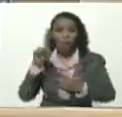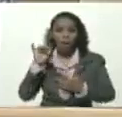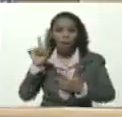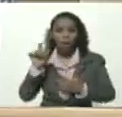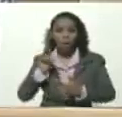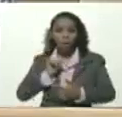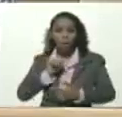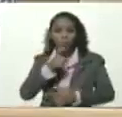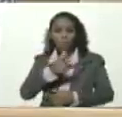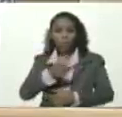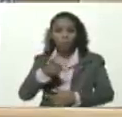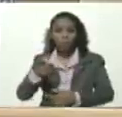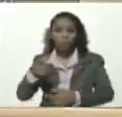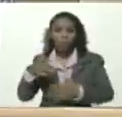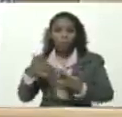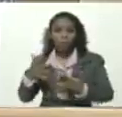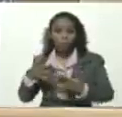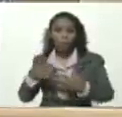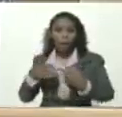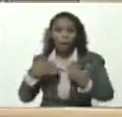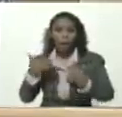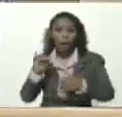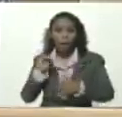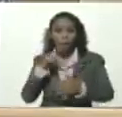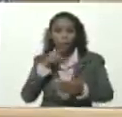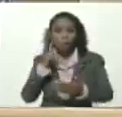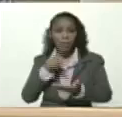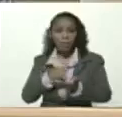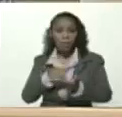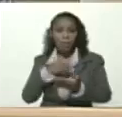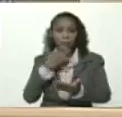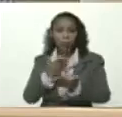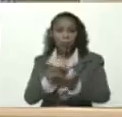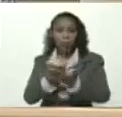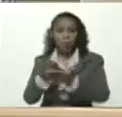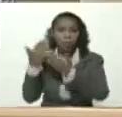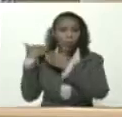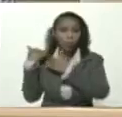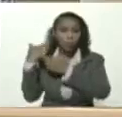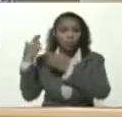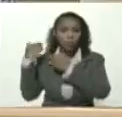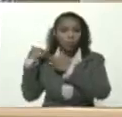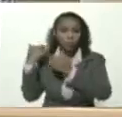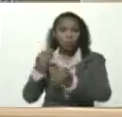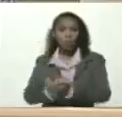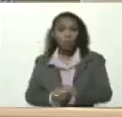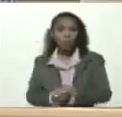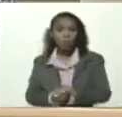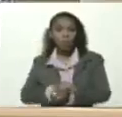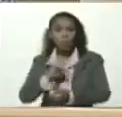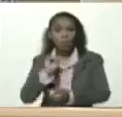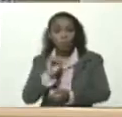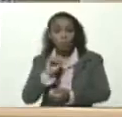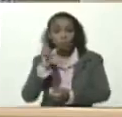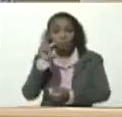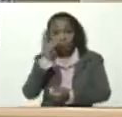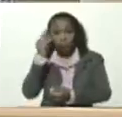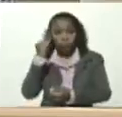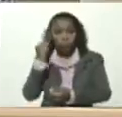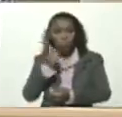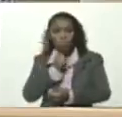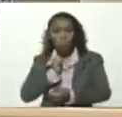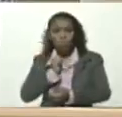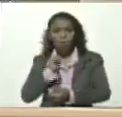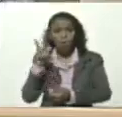cualquier ciudadano o ciudadano que esté postulado en un cargo o postulada, tiene derecho